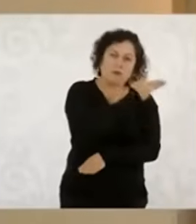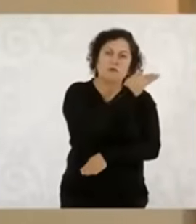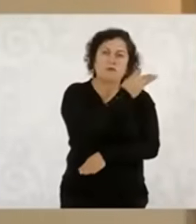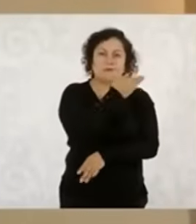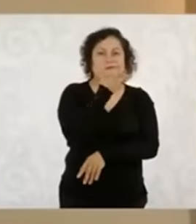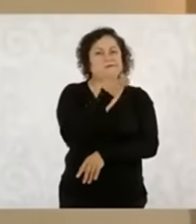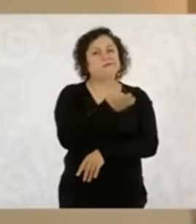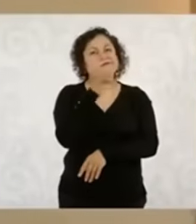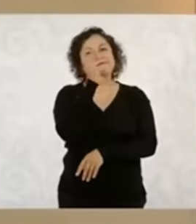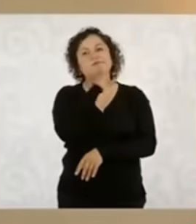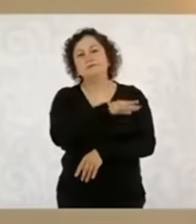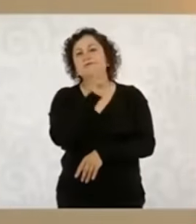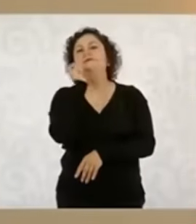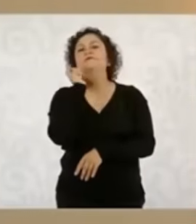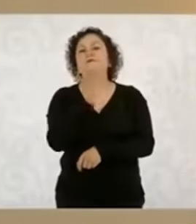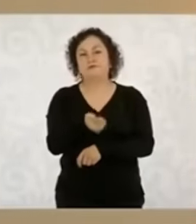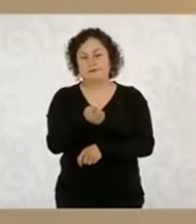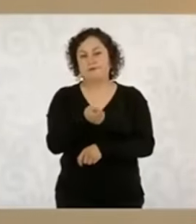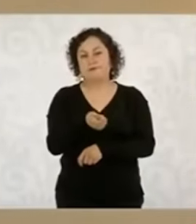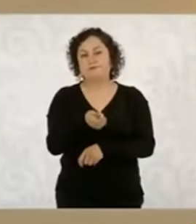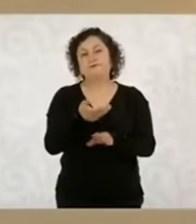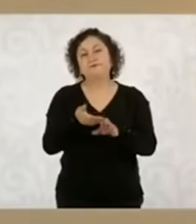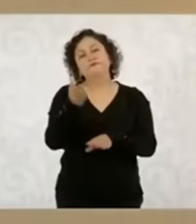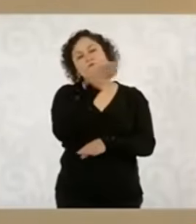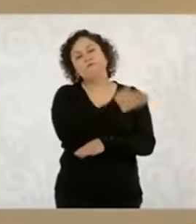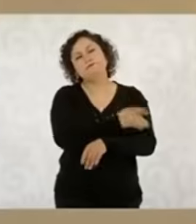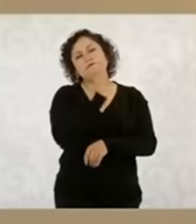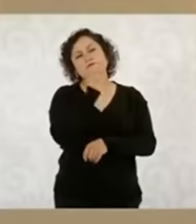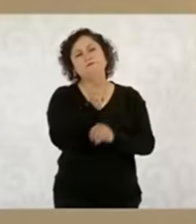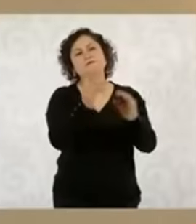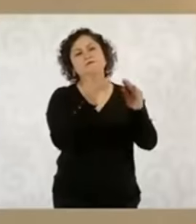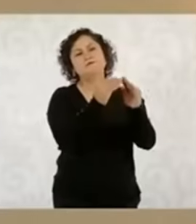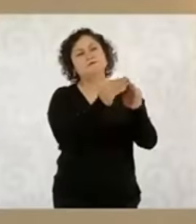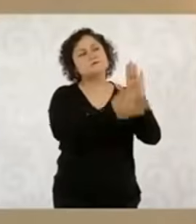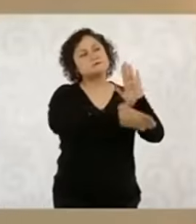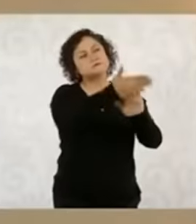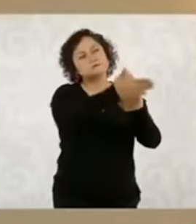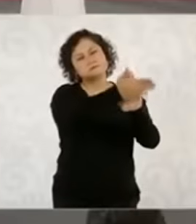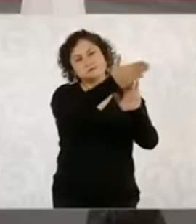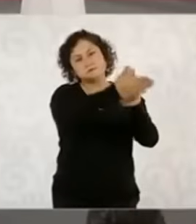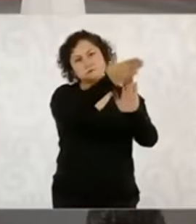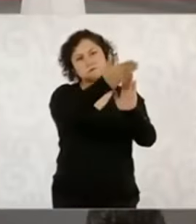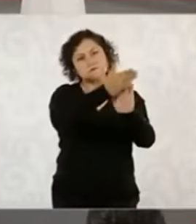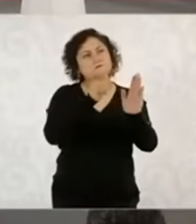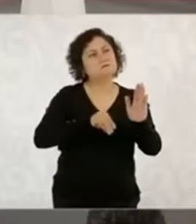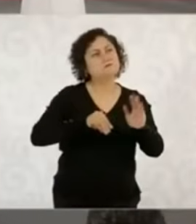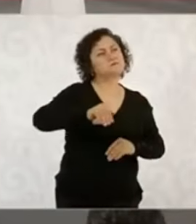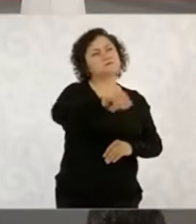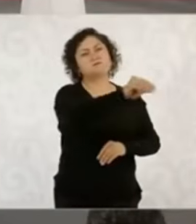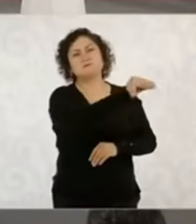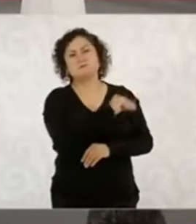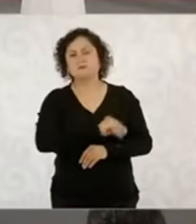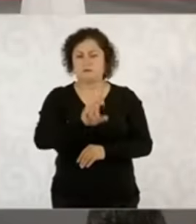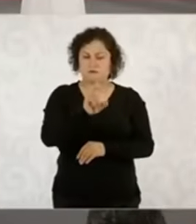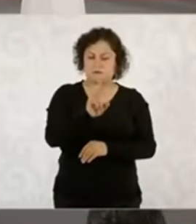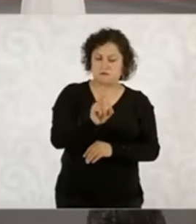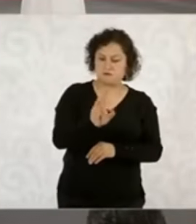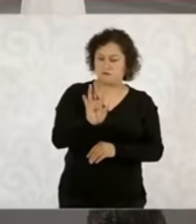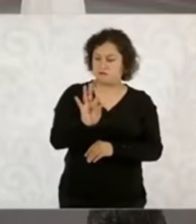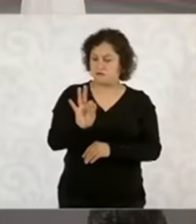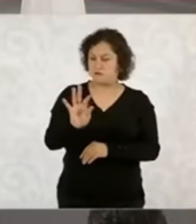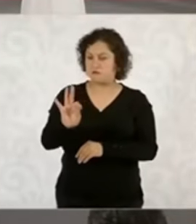Antes se construía vivienda de interés social de 30 metros, de 40 metros, de 45